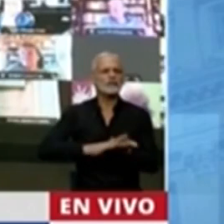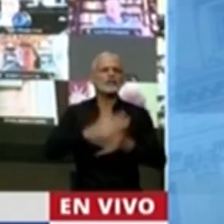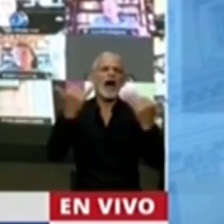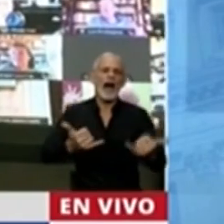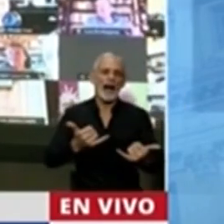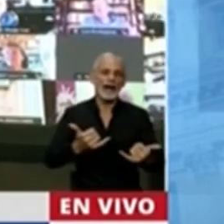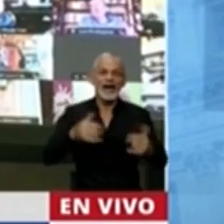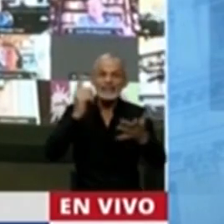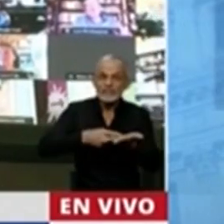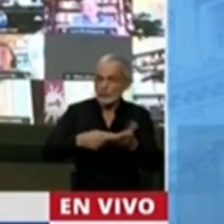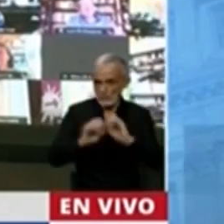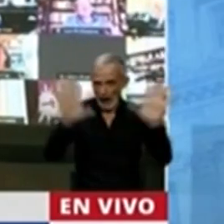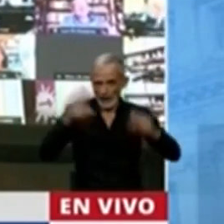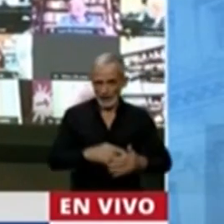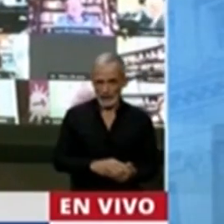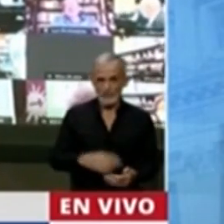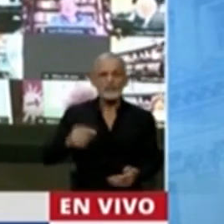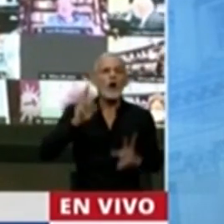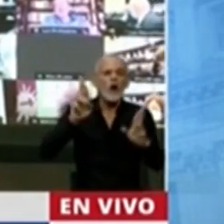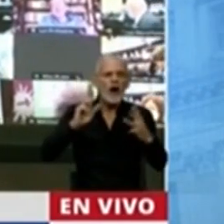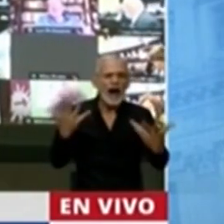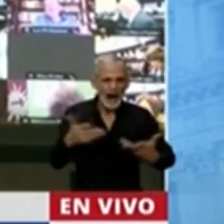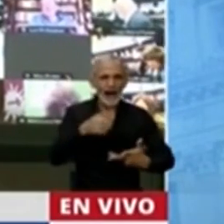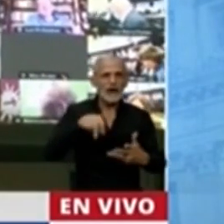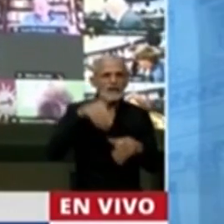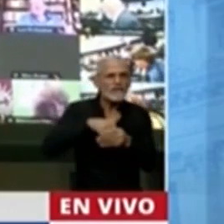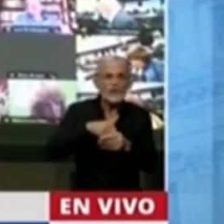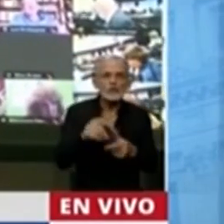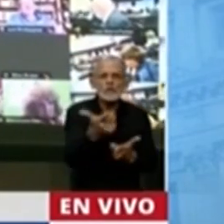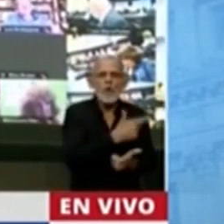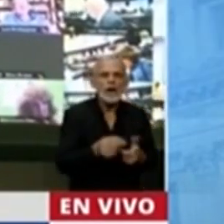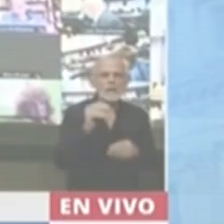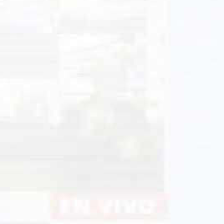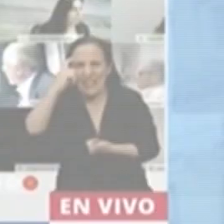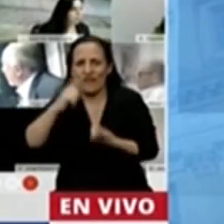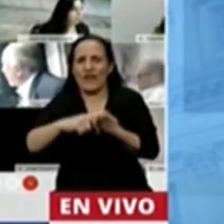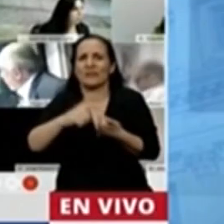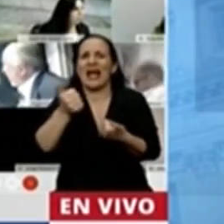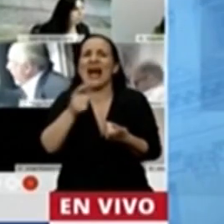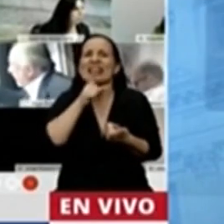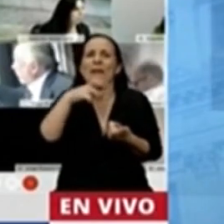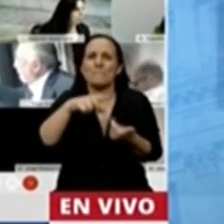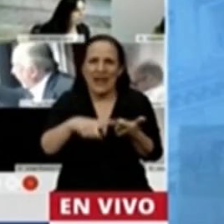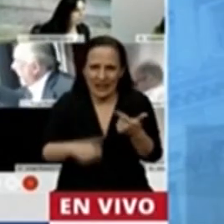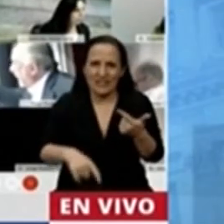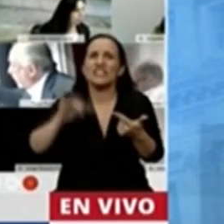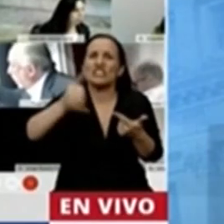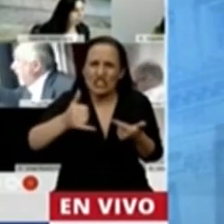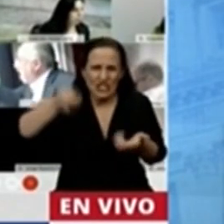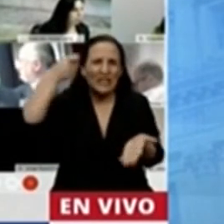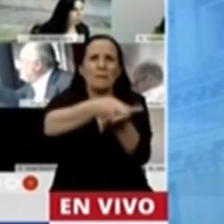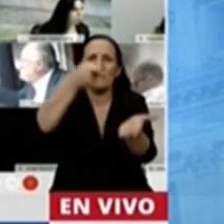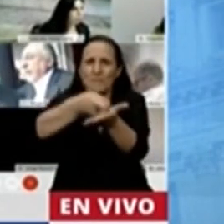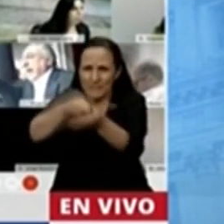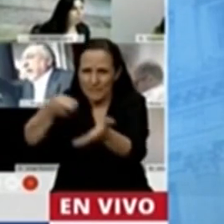una pésima decisión y ojalá no encuentren los votos suficientes para aprobarla. Les pagamos el salario